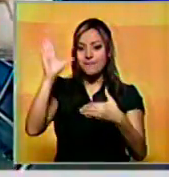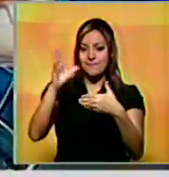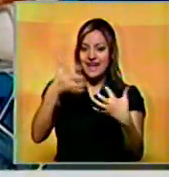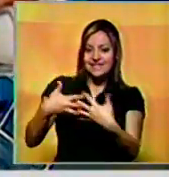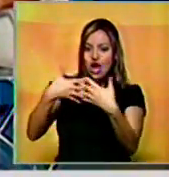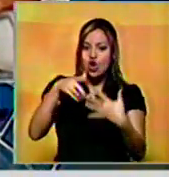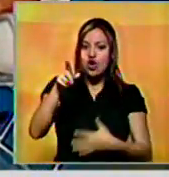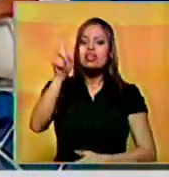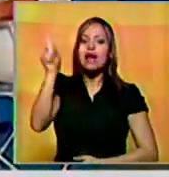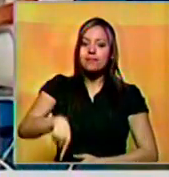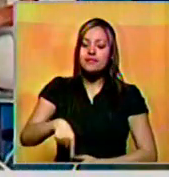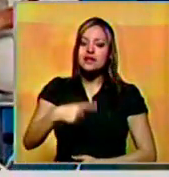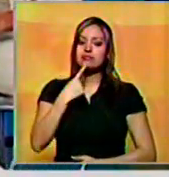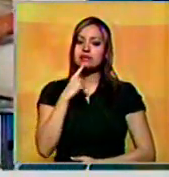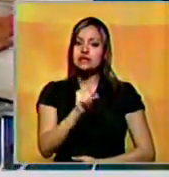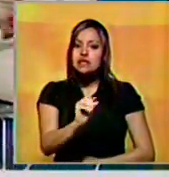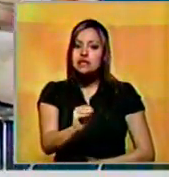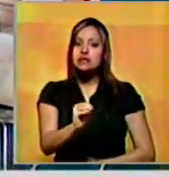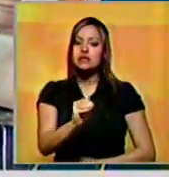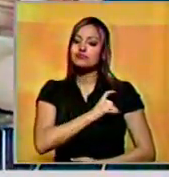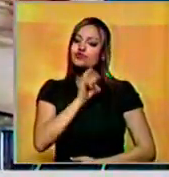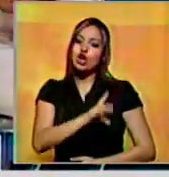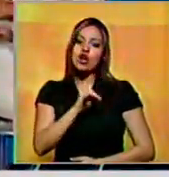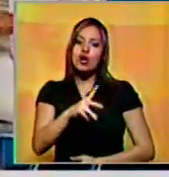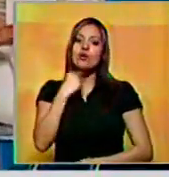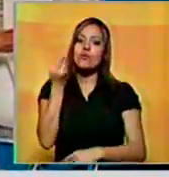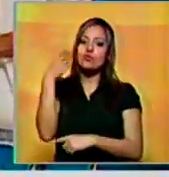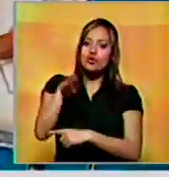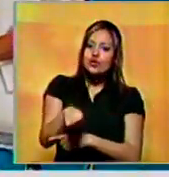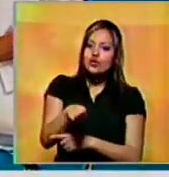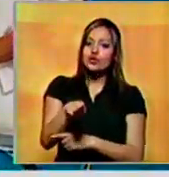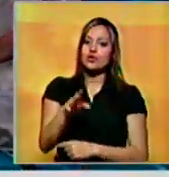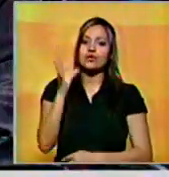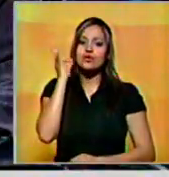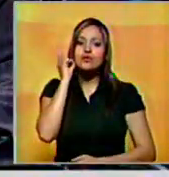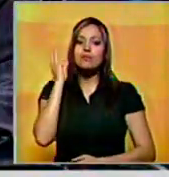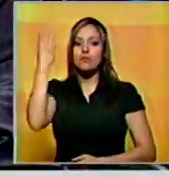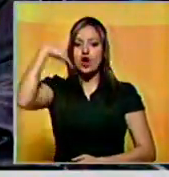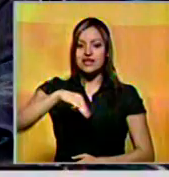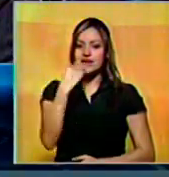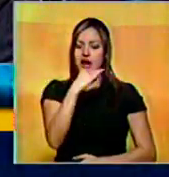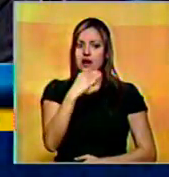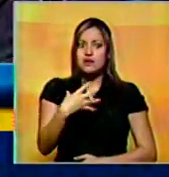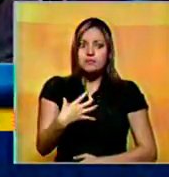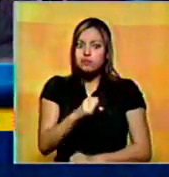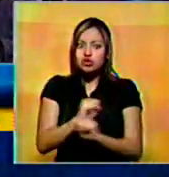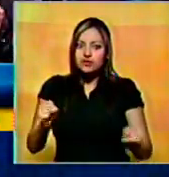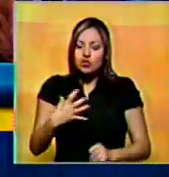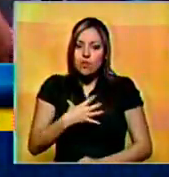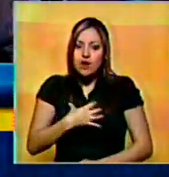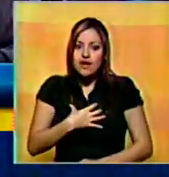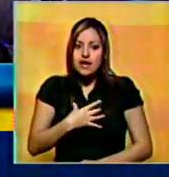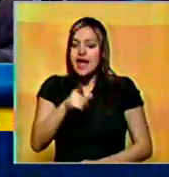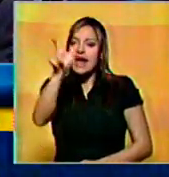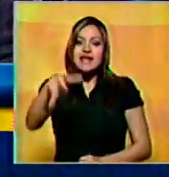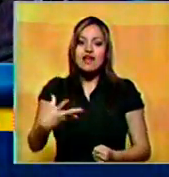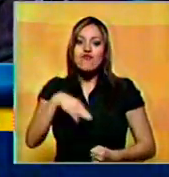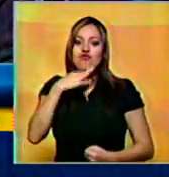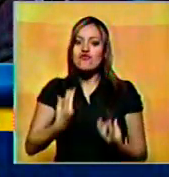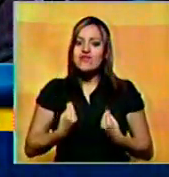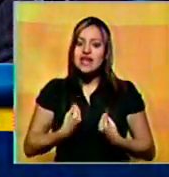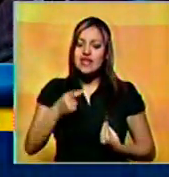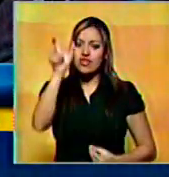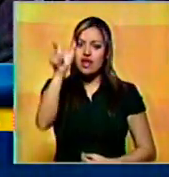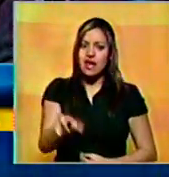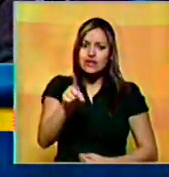Canela también manifestaron su pesar por la muerte de Mónica Spears. Yo no podía creer porque es una muchacha llena de vida, con